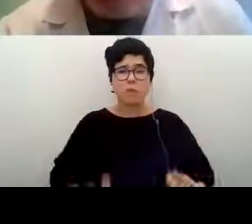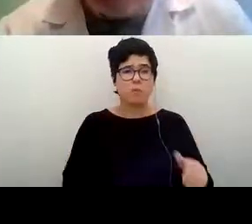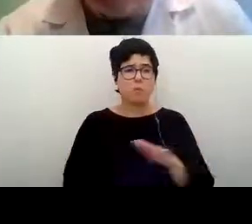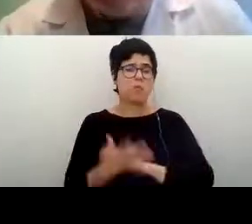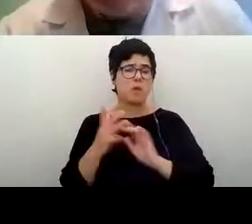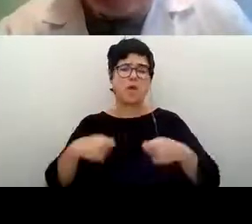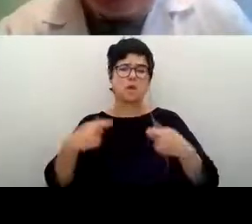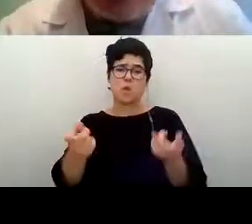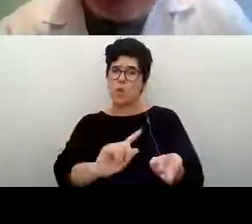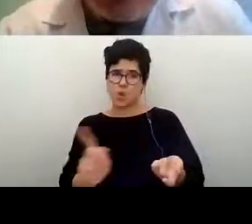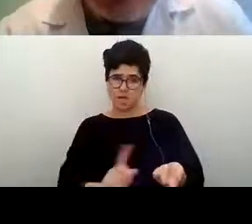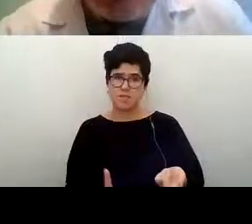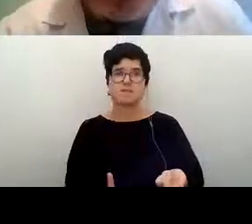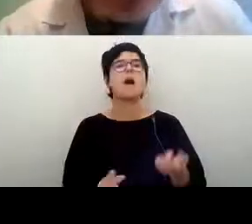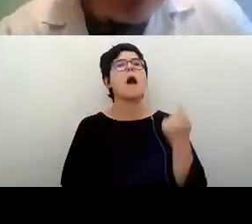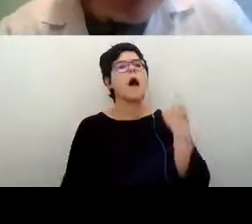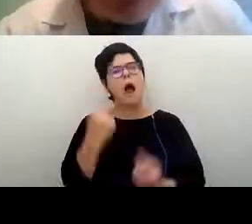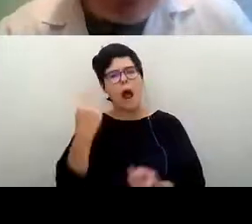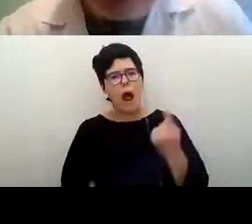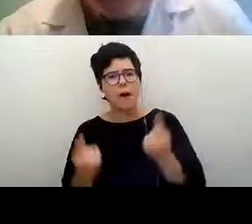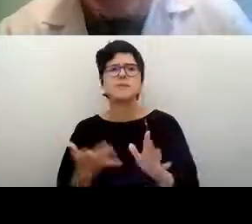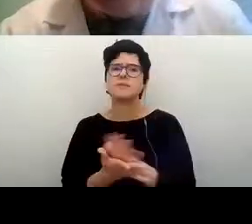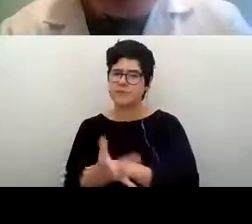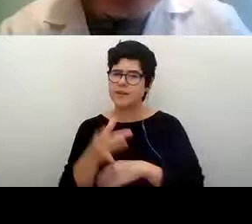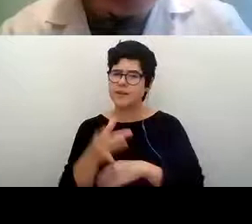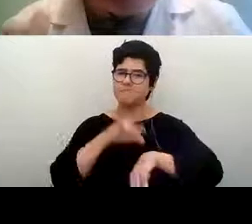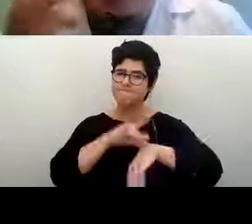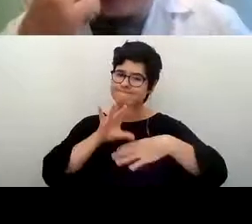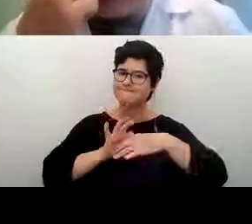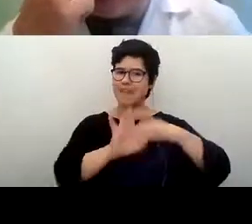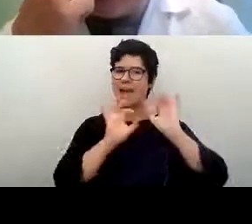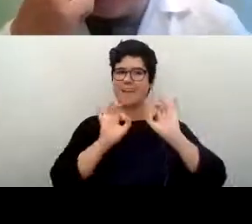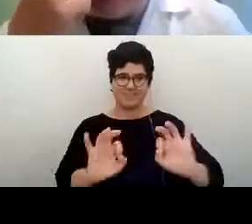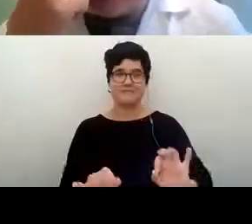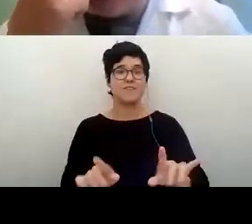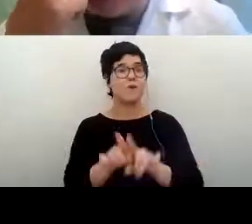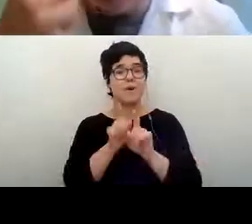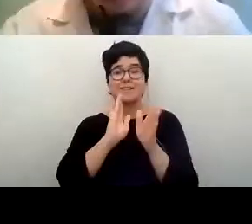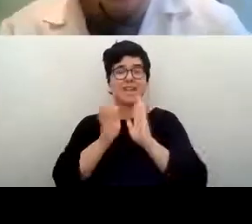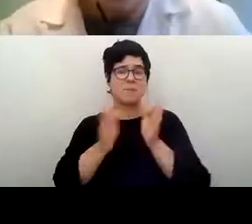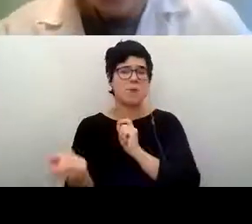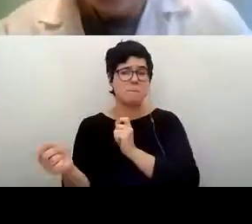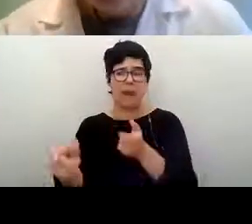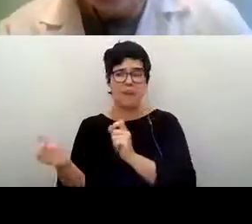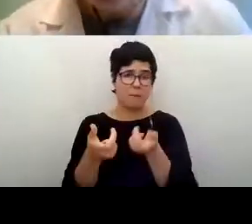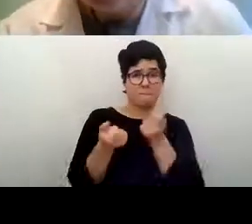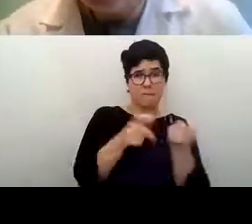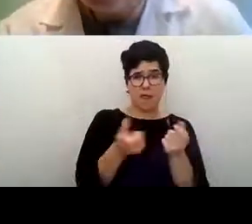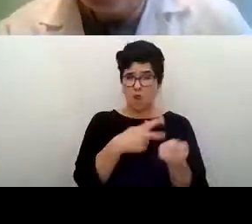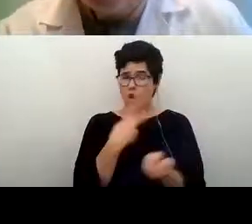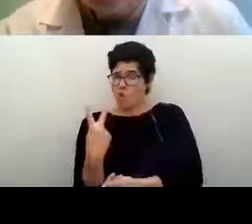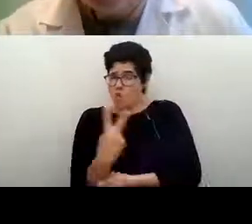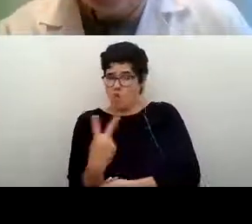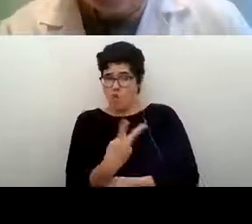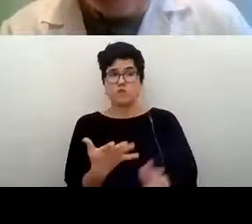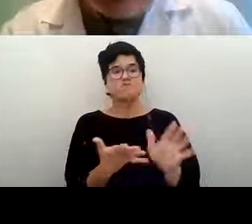Hay unas situaciones patológicas. Al fin y al cabo, el tratamiento sería muy parecido en ambos casos. Lo único es que